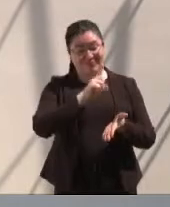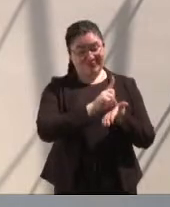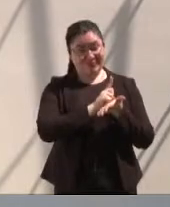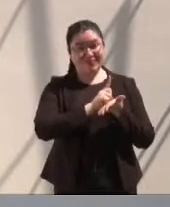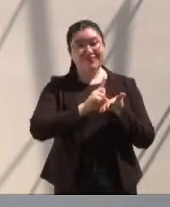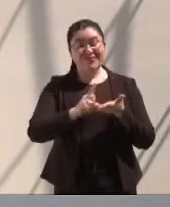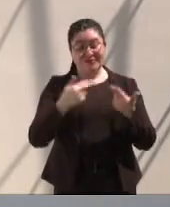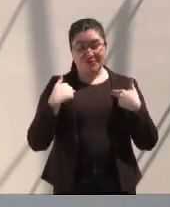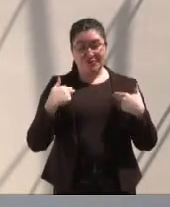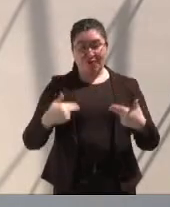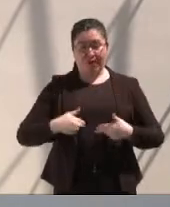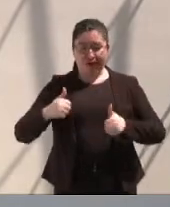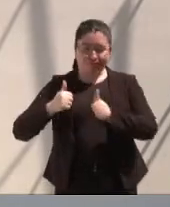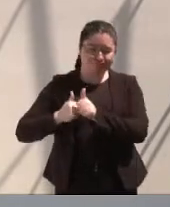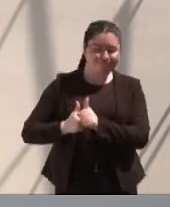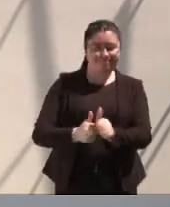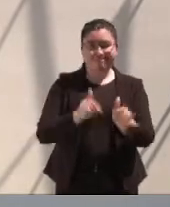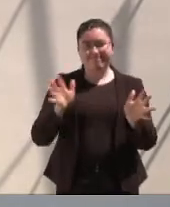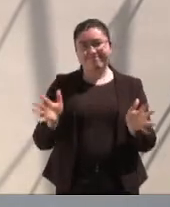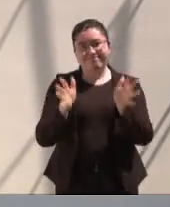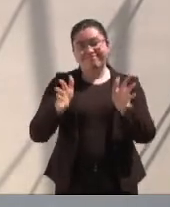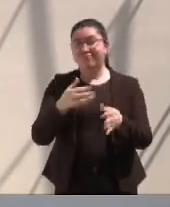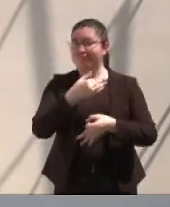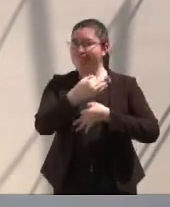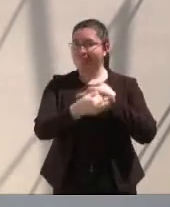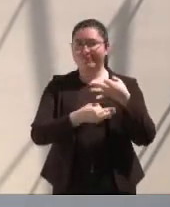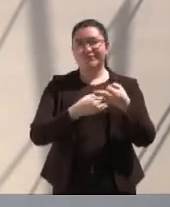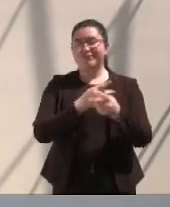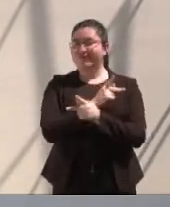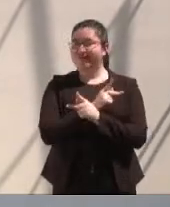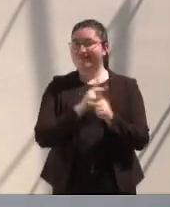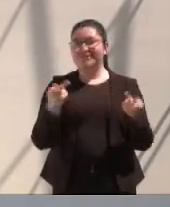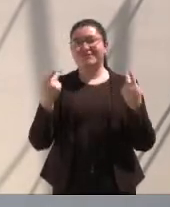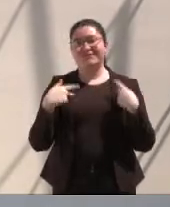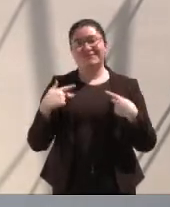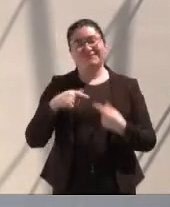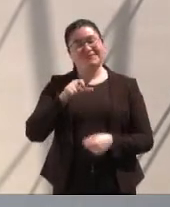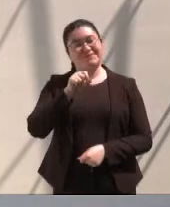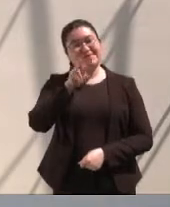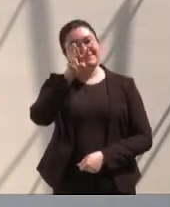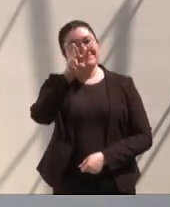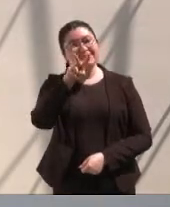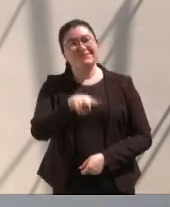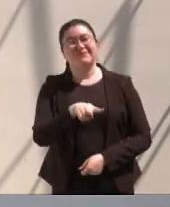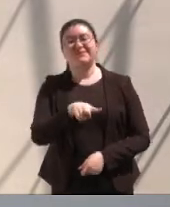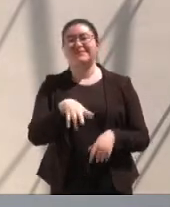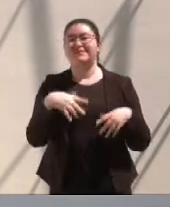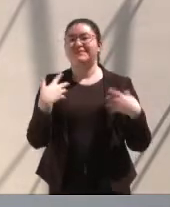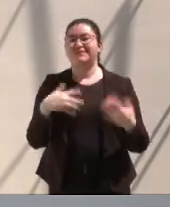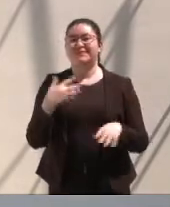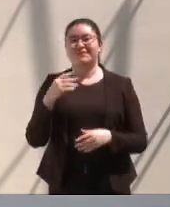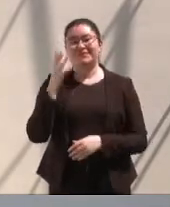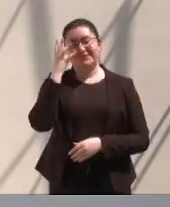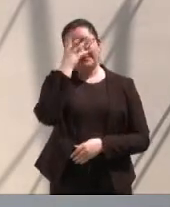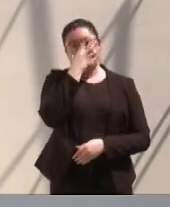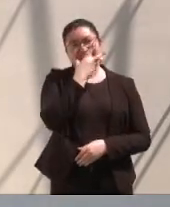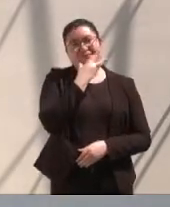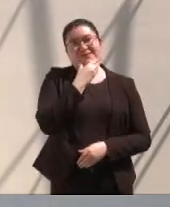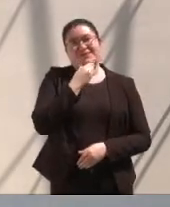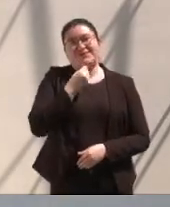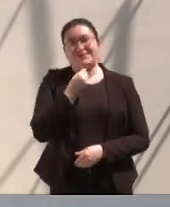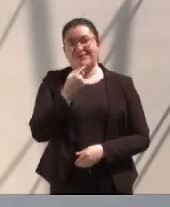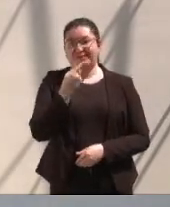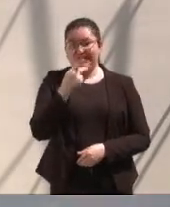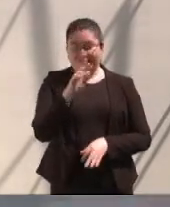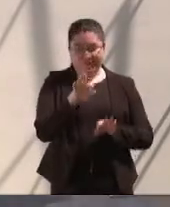derechos humanos para todas las personas. Entonces, es muy bonito ser parte de su equipo, saludar al